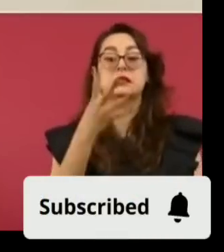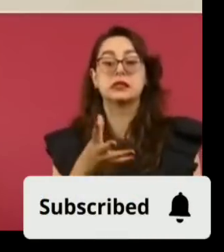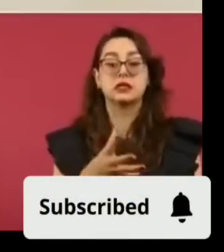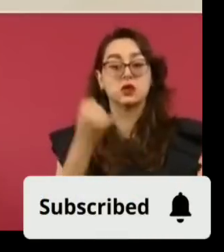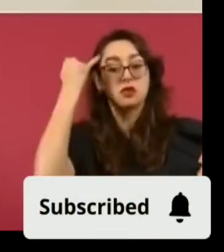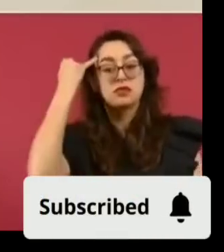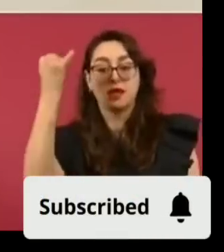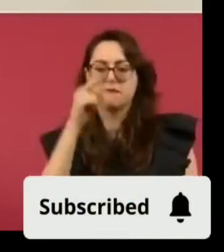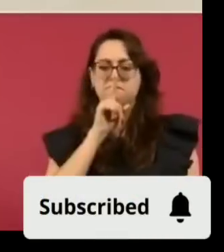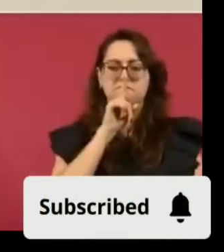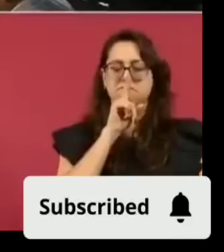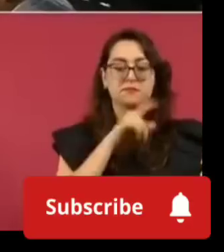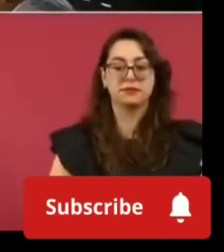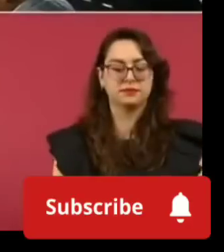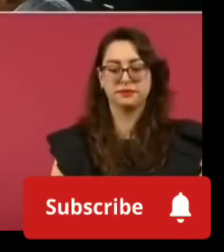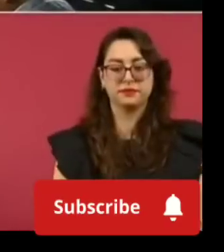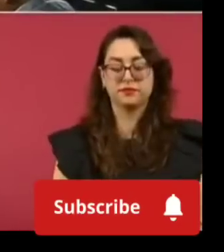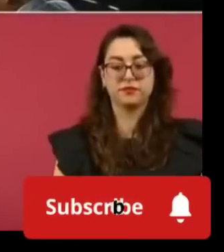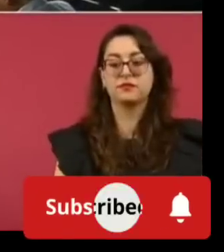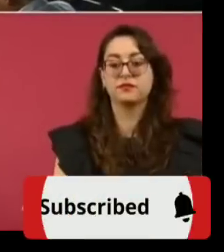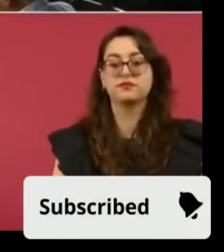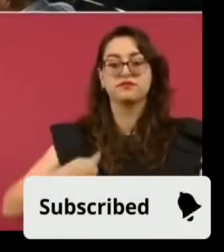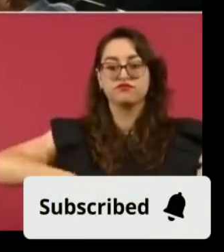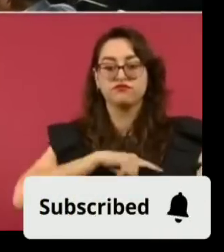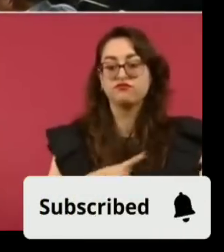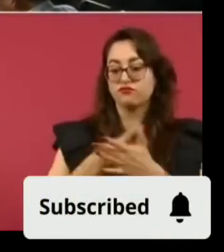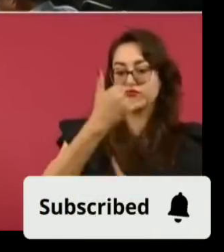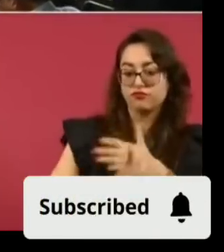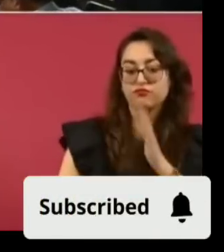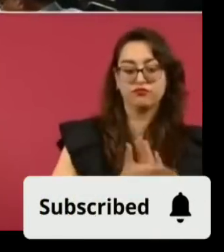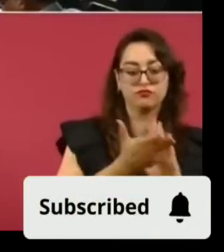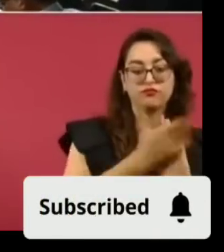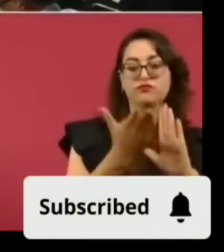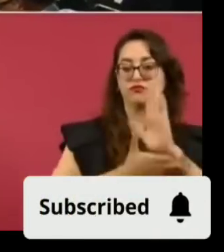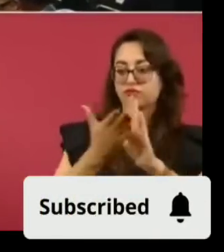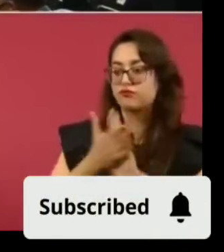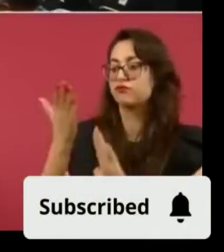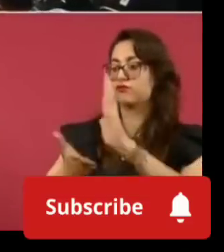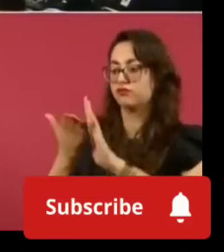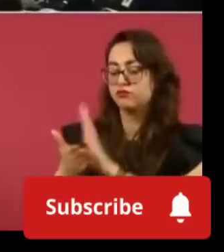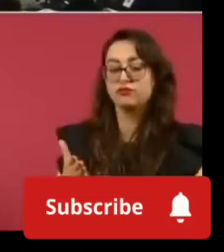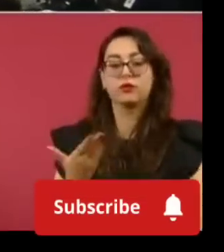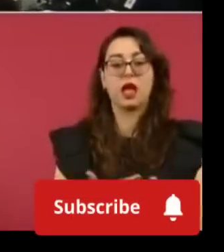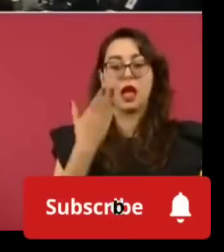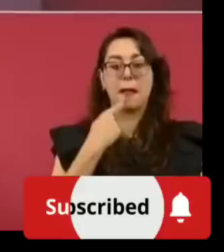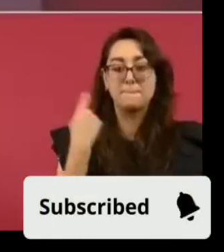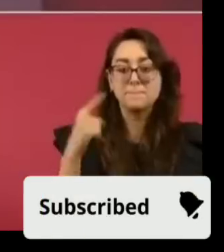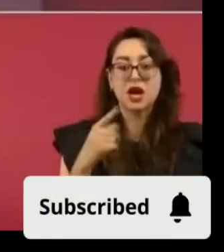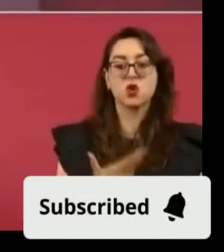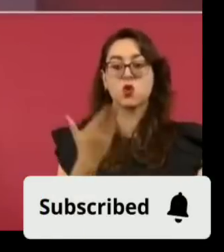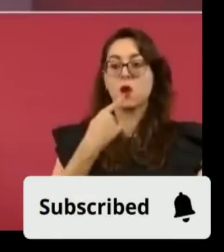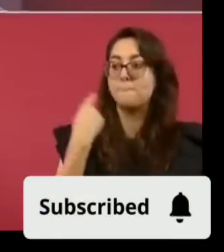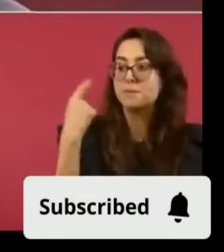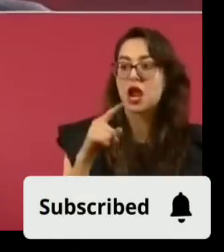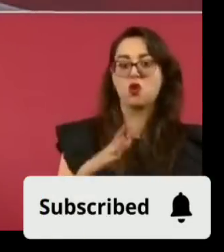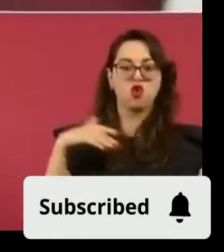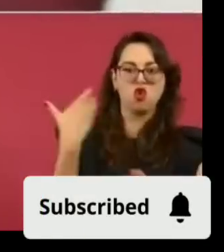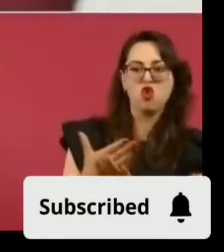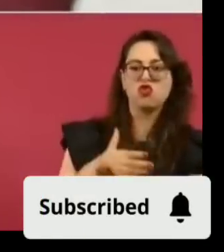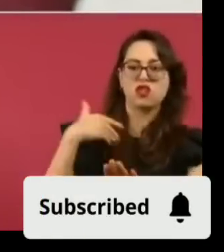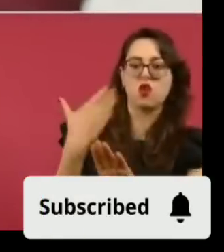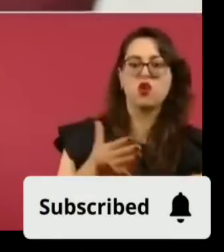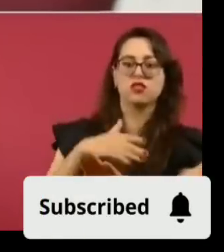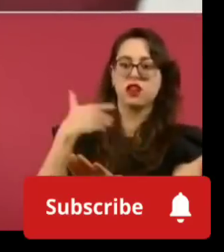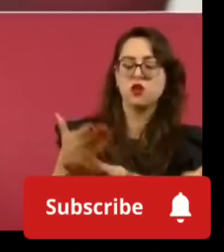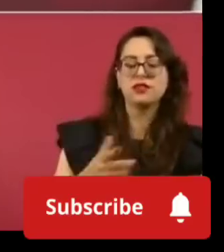Todos los amparos a las obras que estamos llevando a cabo se promueven por un grupo